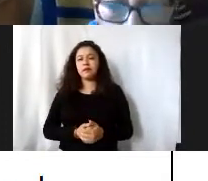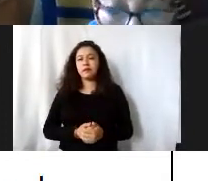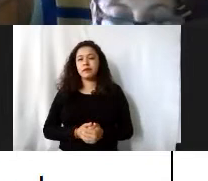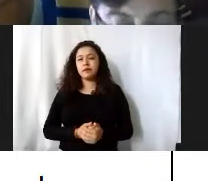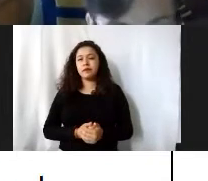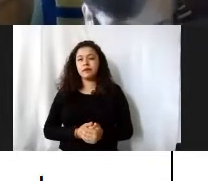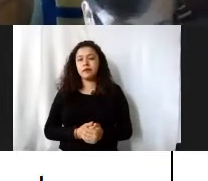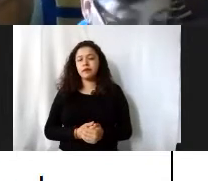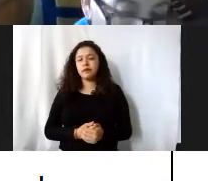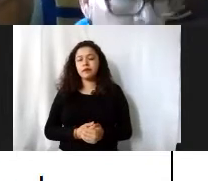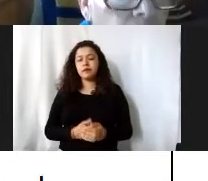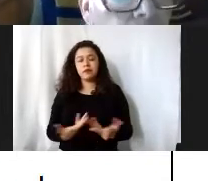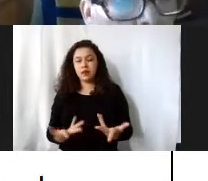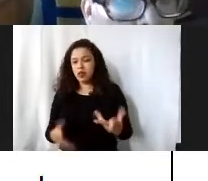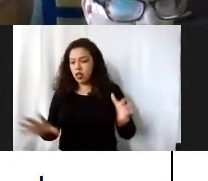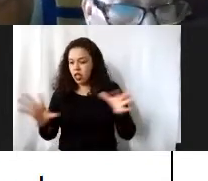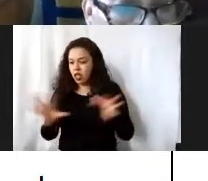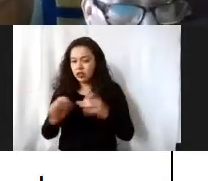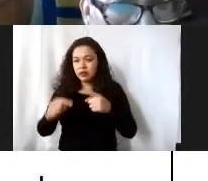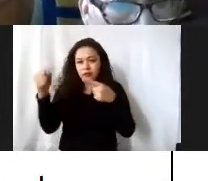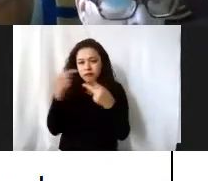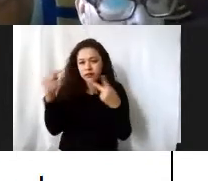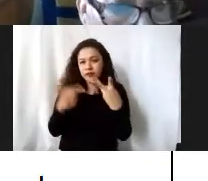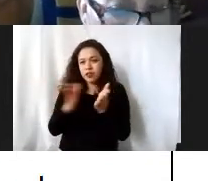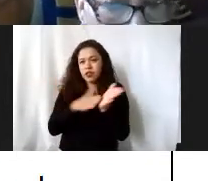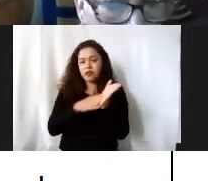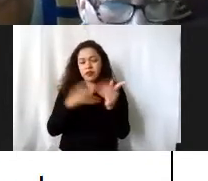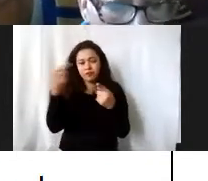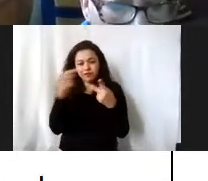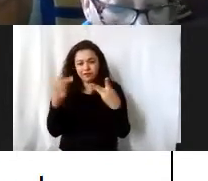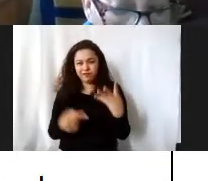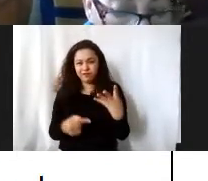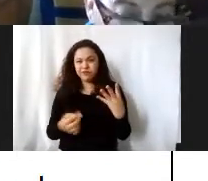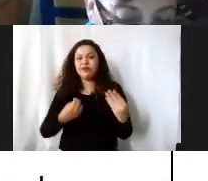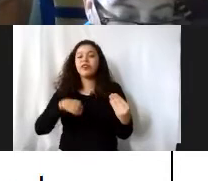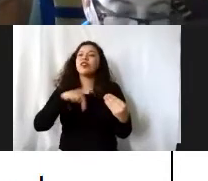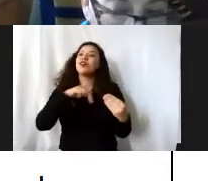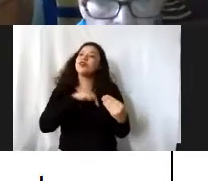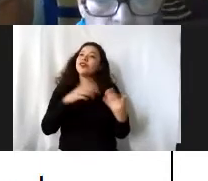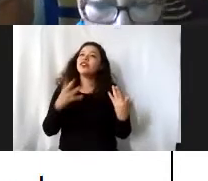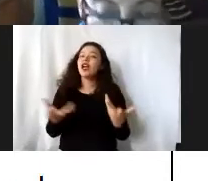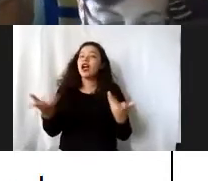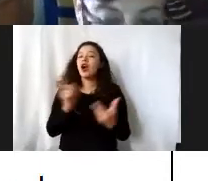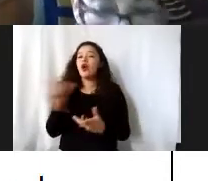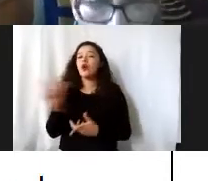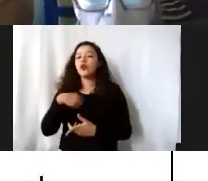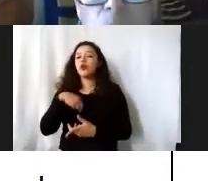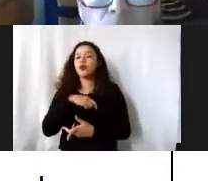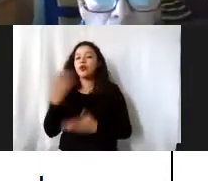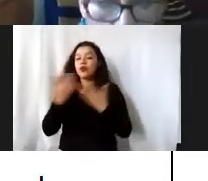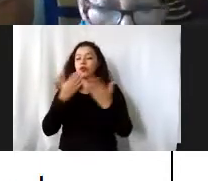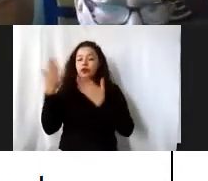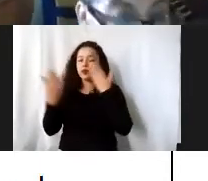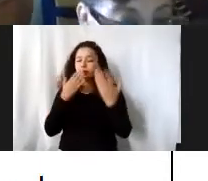precisas en el documento, pero que nosotros a la hora de hacer estos estudios